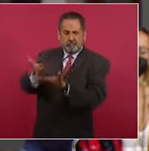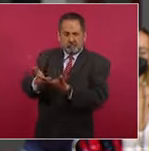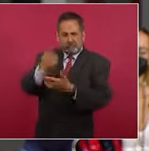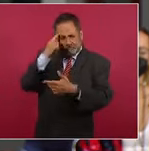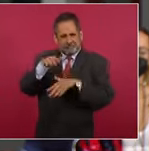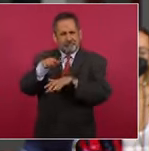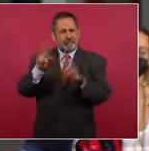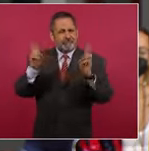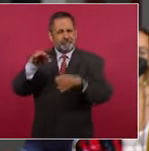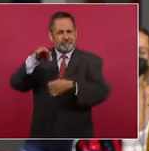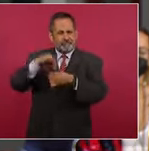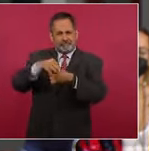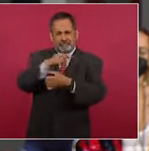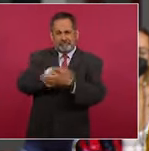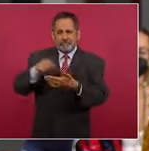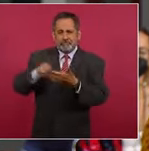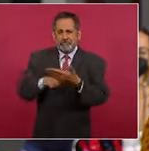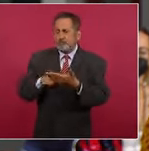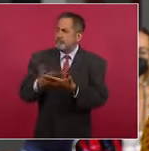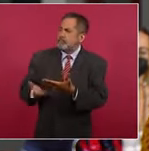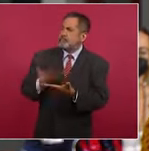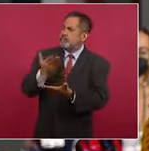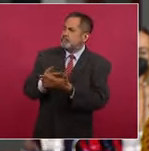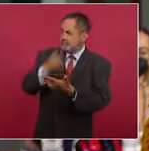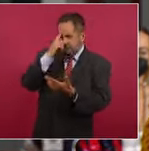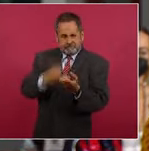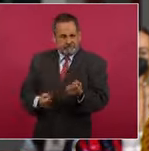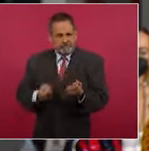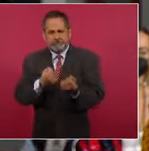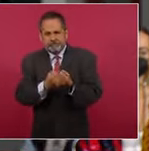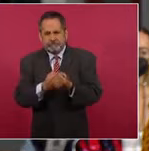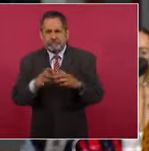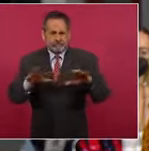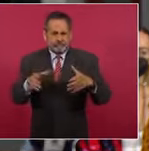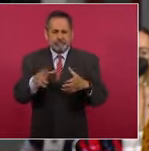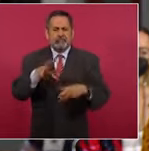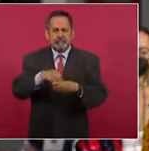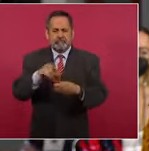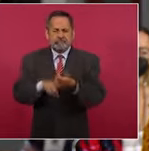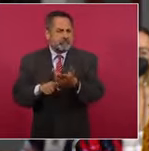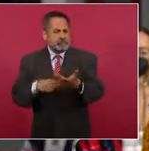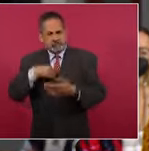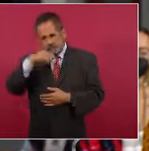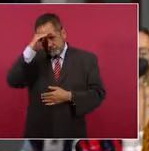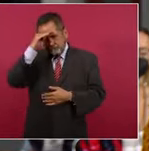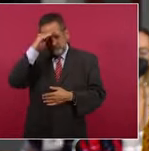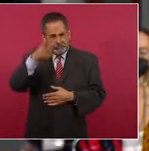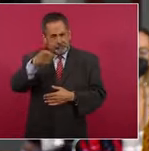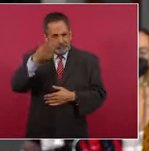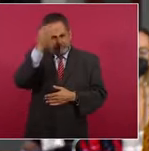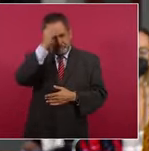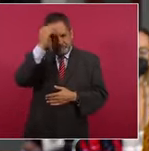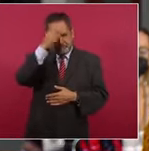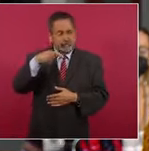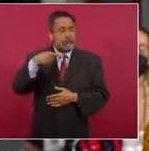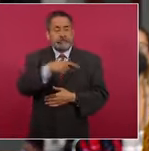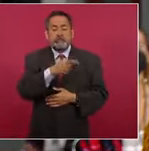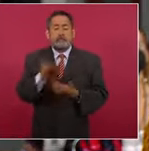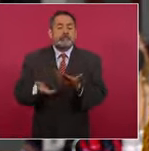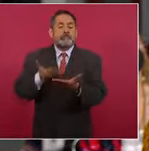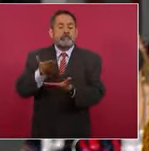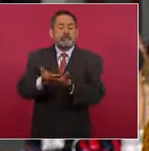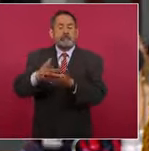Ellos anuncian que serán propuestas para fortalecer la iniciativa. ¿Qué opinión le merece esta propuesta que presentó su